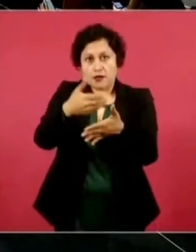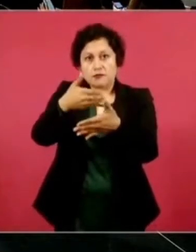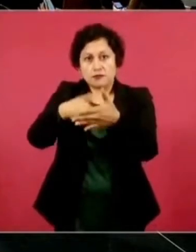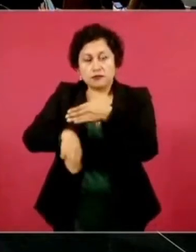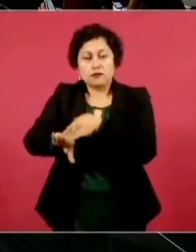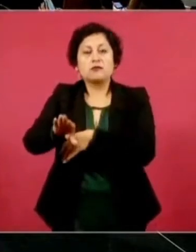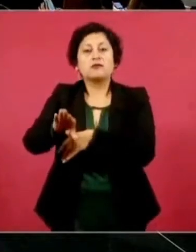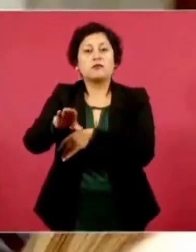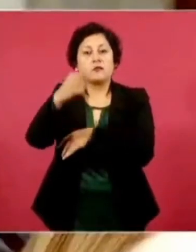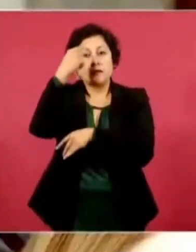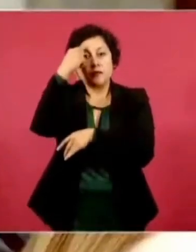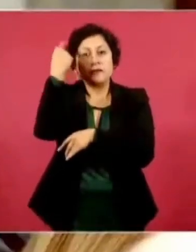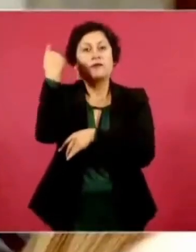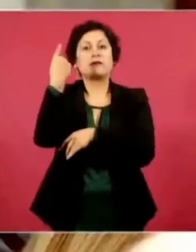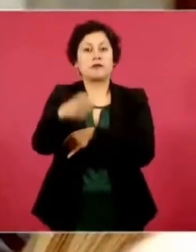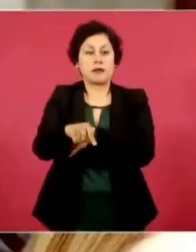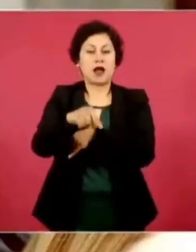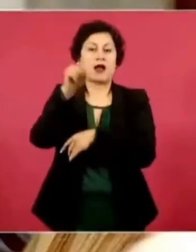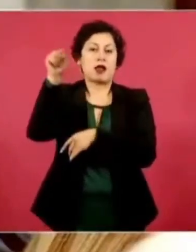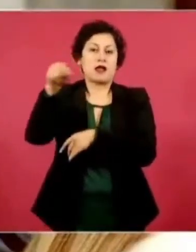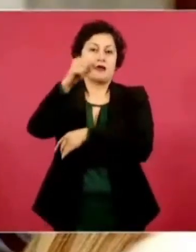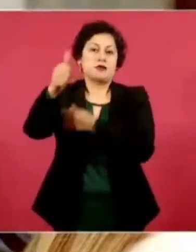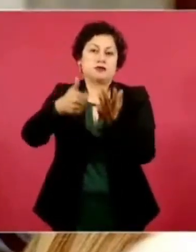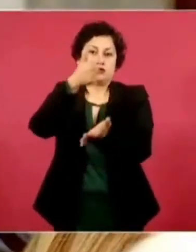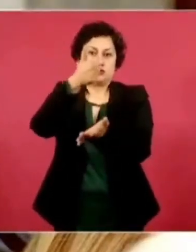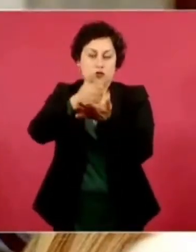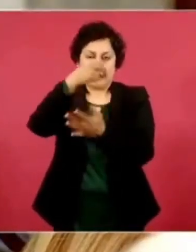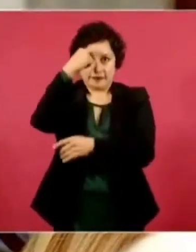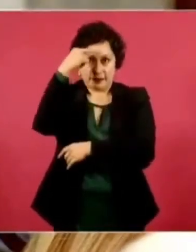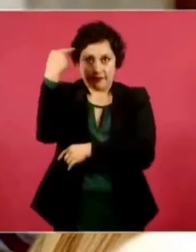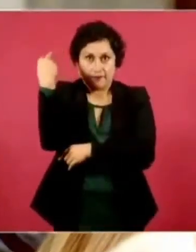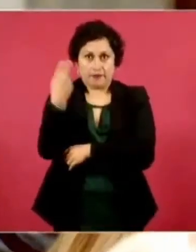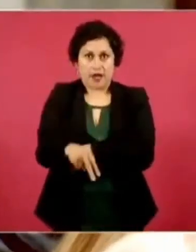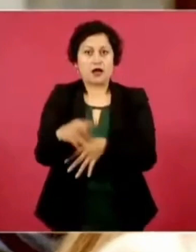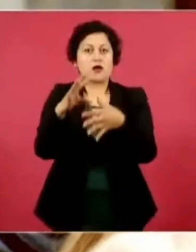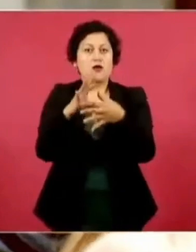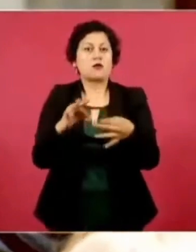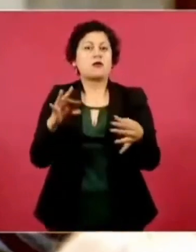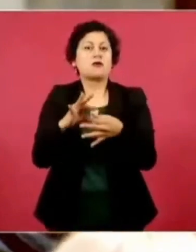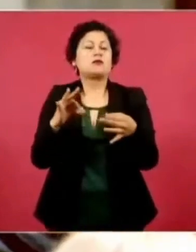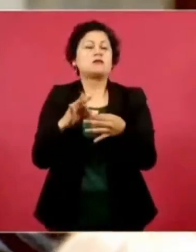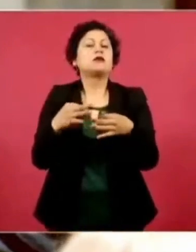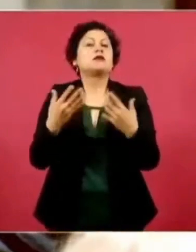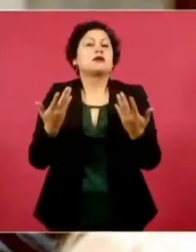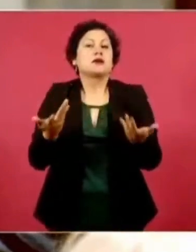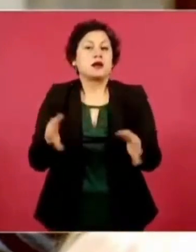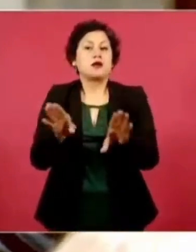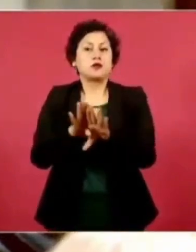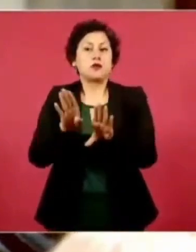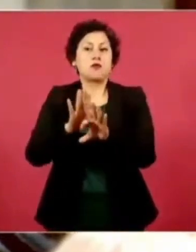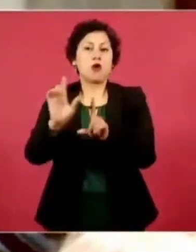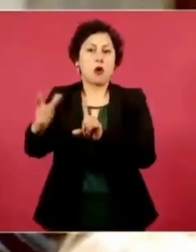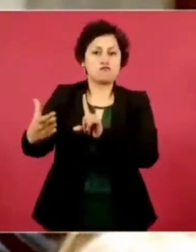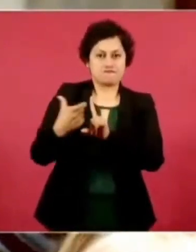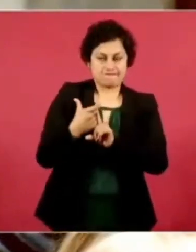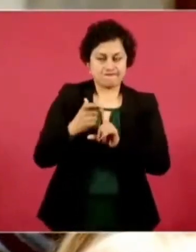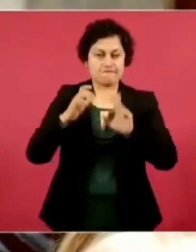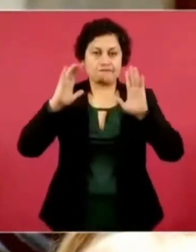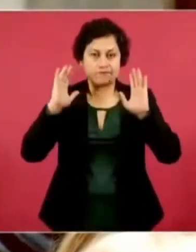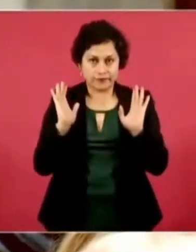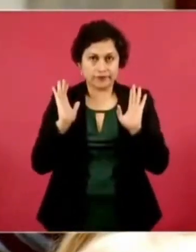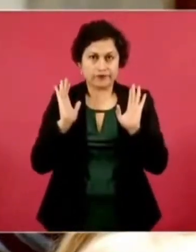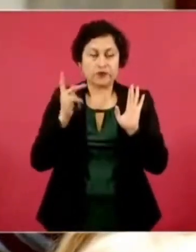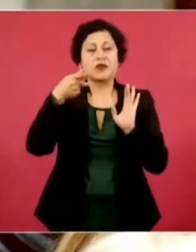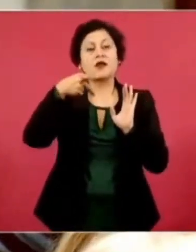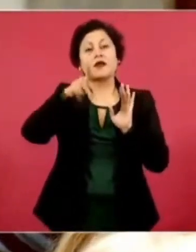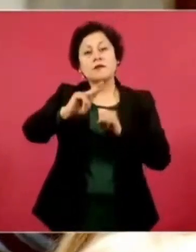en la FEADL aquí en la Ciudad de México, cuál iba a ser el protocolo que se iba a manejar en mi caso, pues que iba a haber resguardo